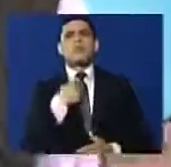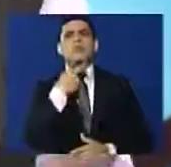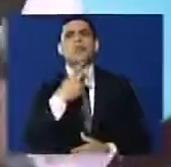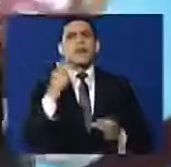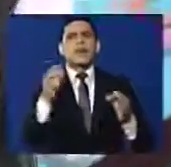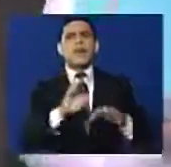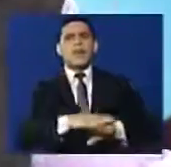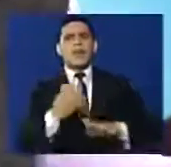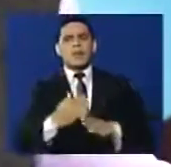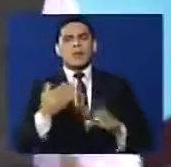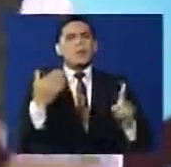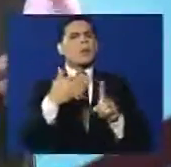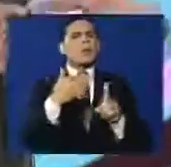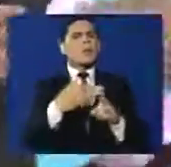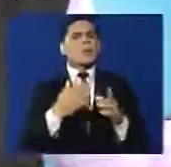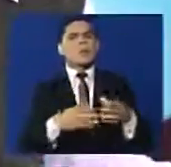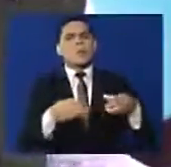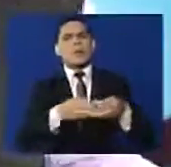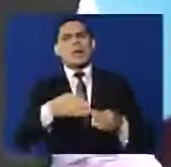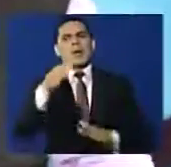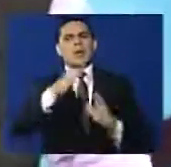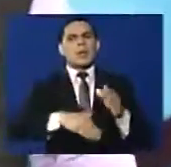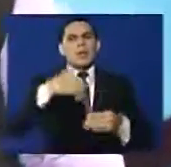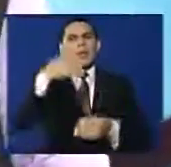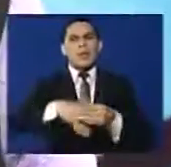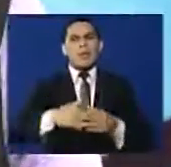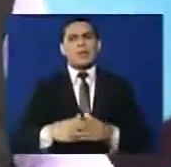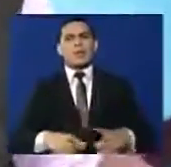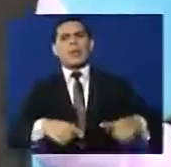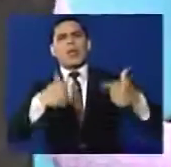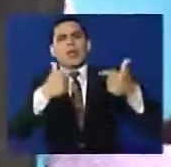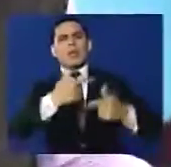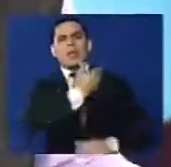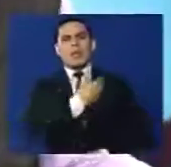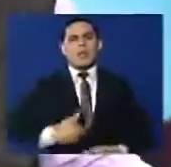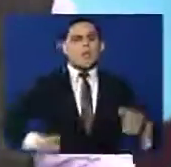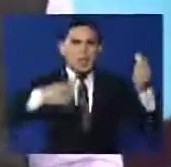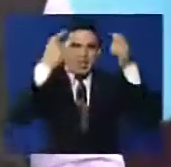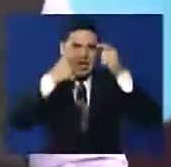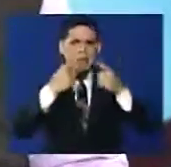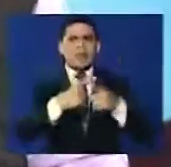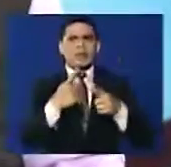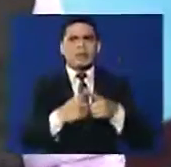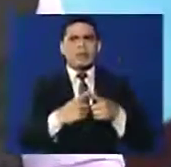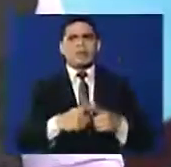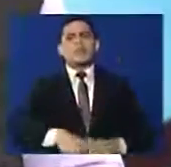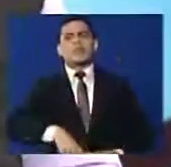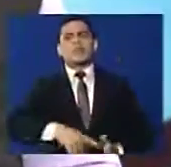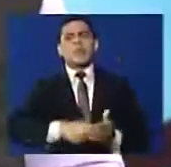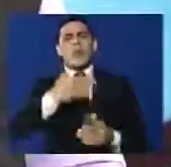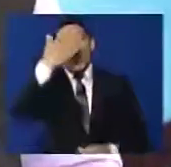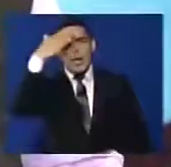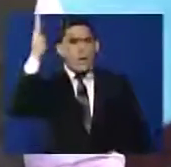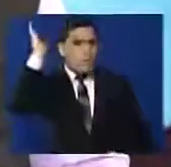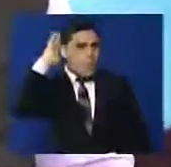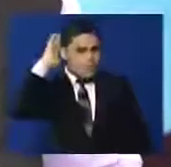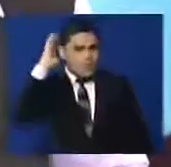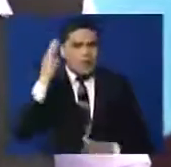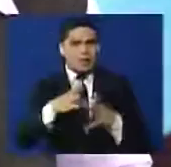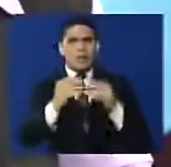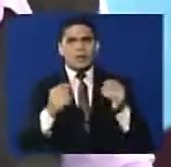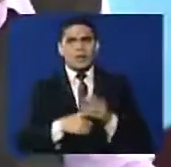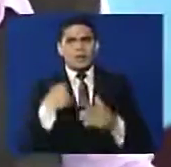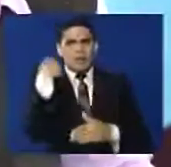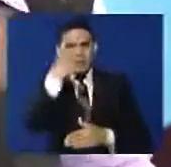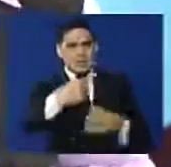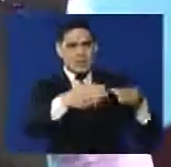voz porque si no perjudica al partido, porque eso resta votos, si no te enemistabas con Chávez, o sea, en fin, hace una postura hipócrita de los intelectuales de izquierda que tiene